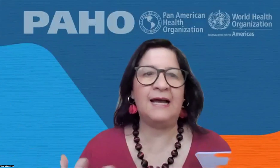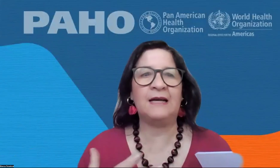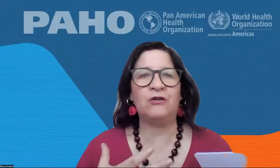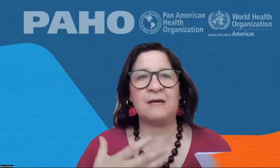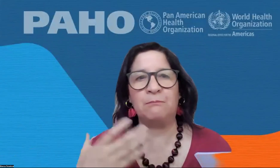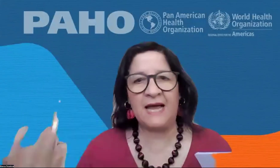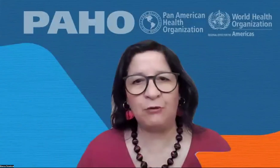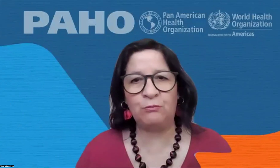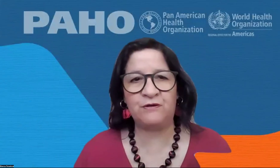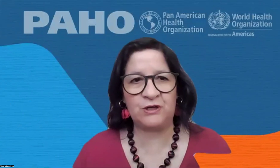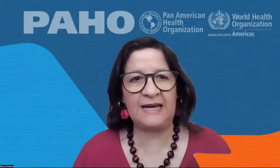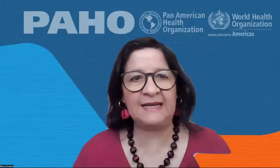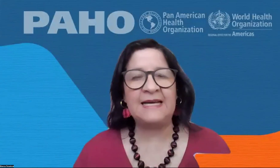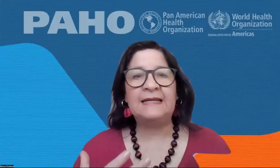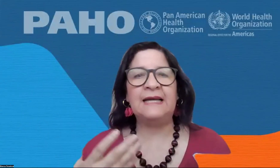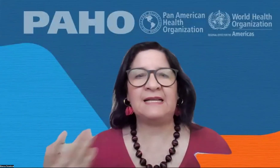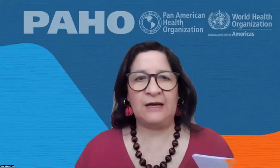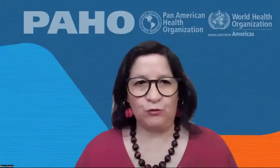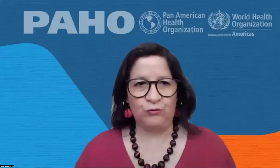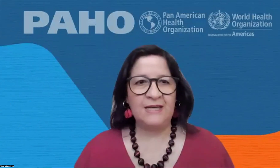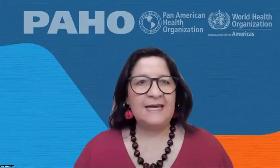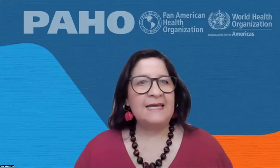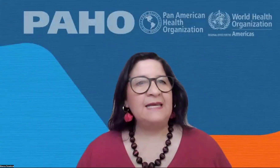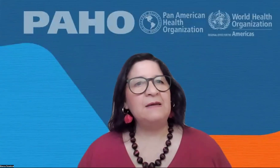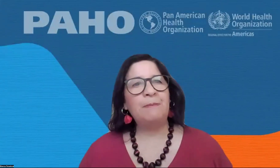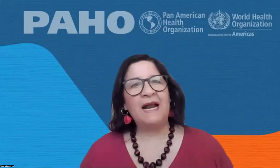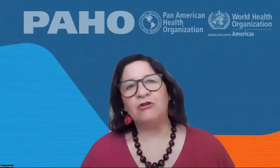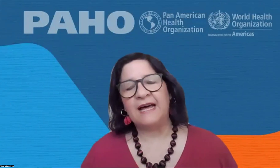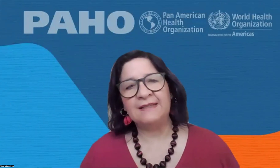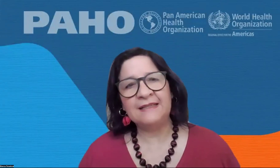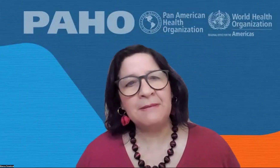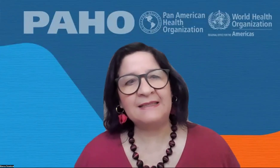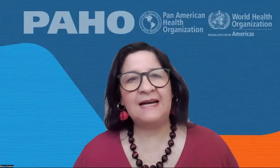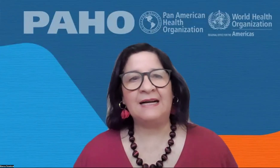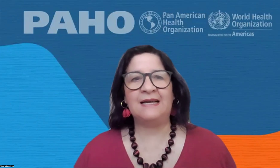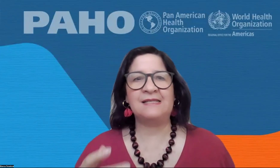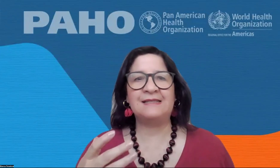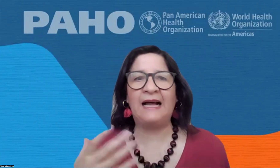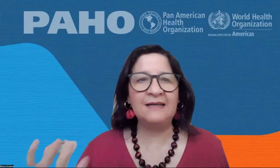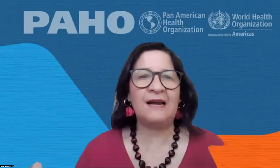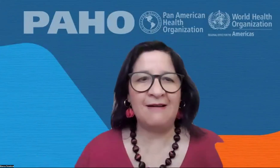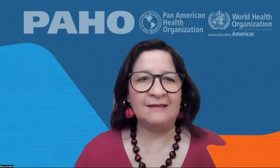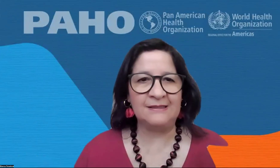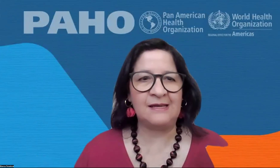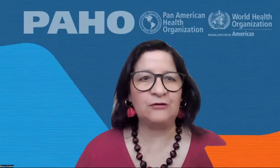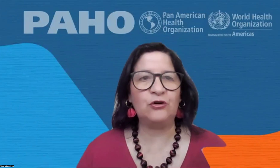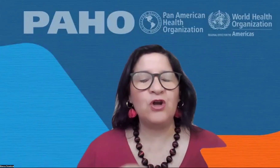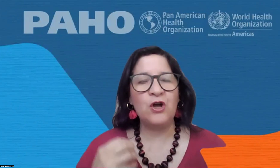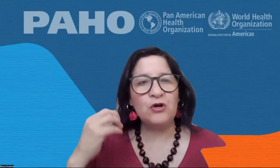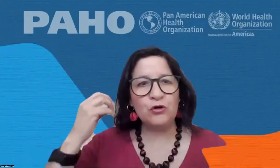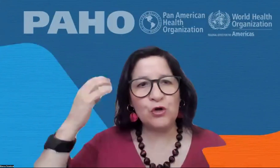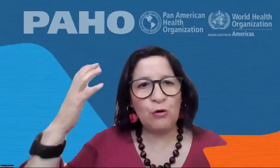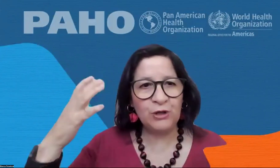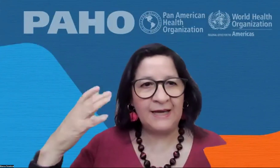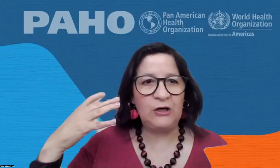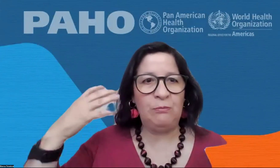¿verdad? En las que nos conditions desempeñamos los profesionales de de la salud. travail, les conditions Y de para travail du abordar esta personnel de la temática que es santé. tan relevante, Et pour ¿cierto? parler